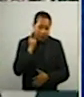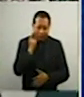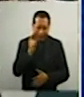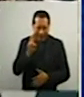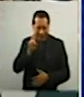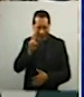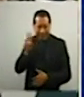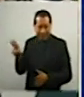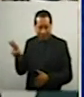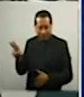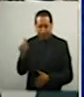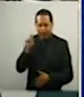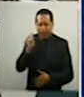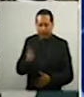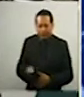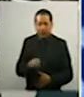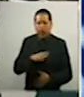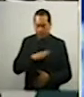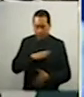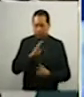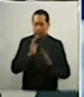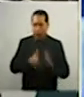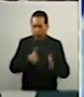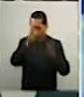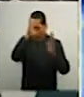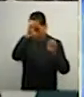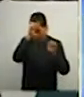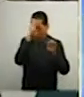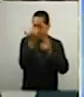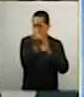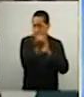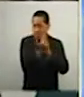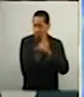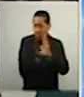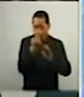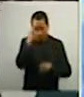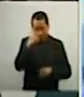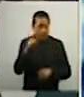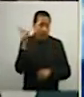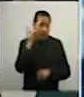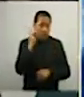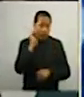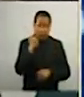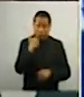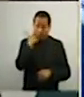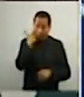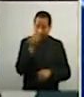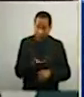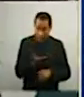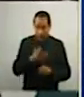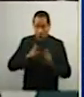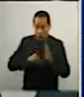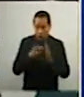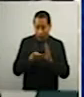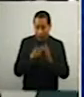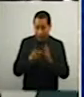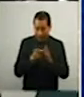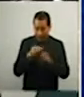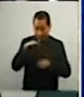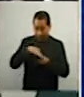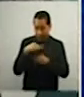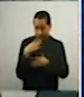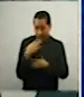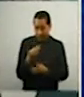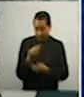ellos no se beneficiaron por la propia reforma que habían realizado. Pero esto también traía aparejado una obligación, que era que esa